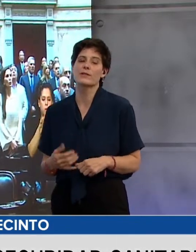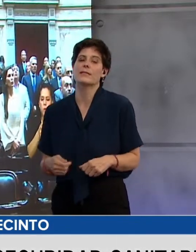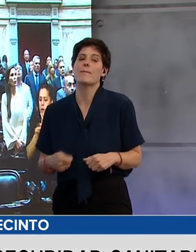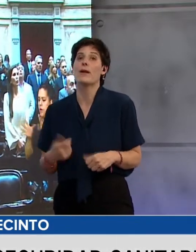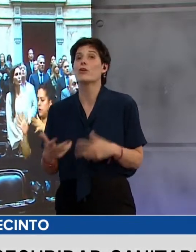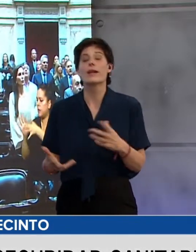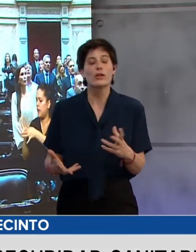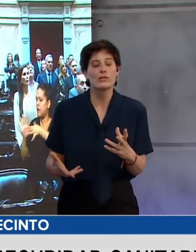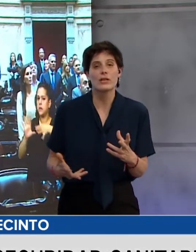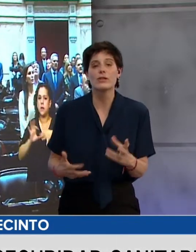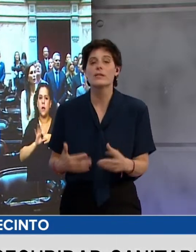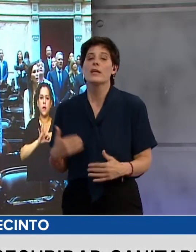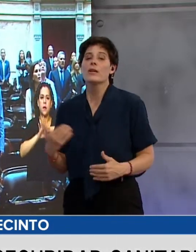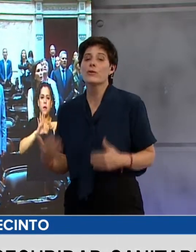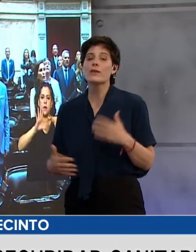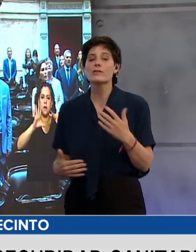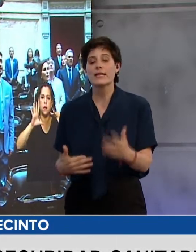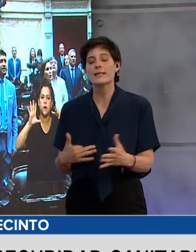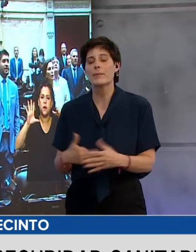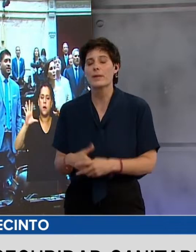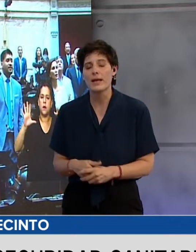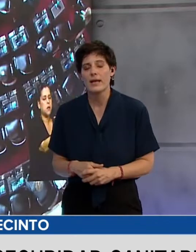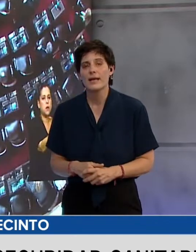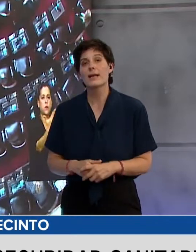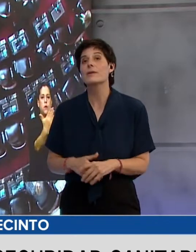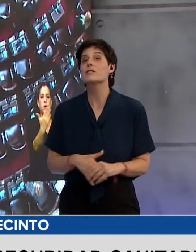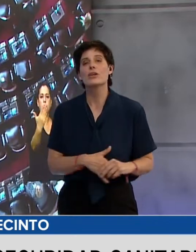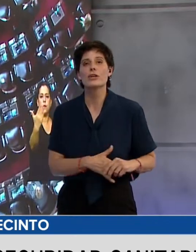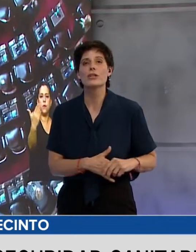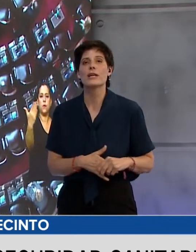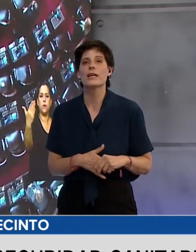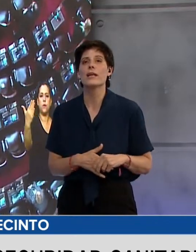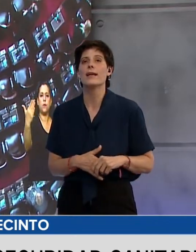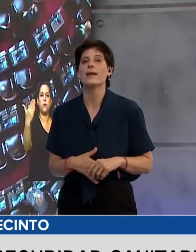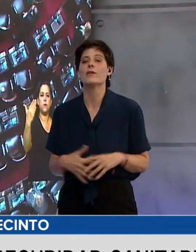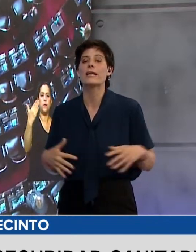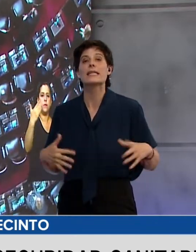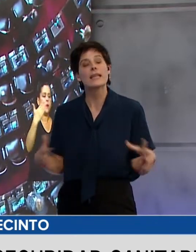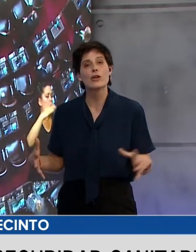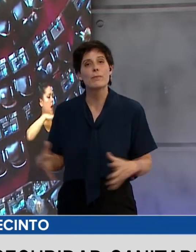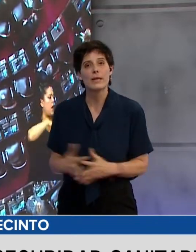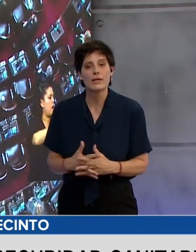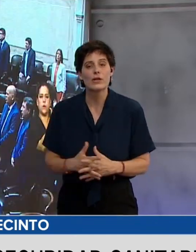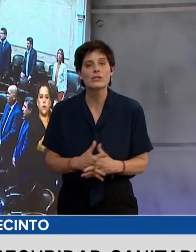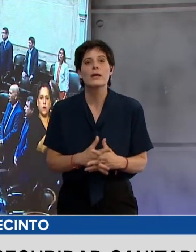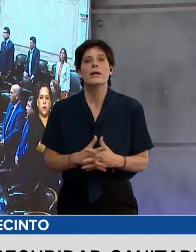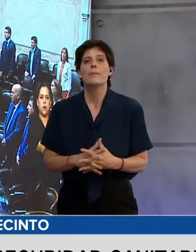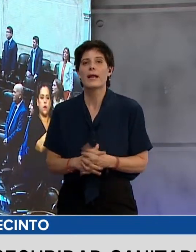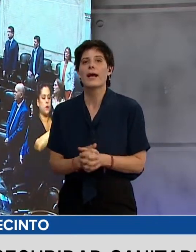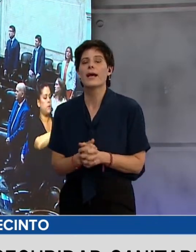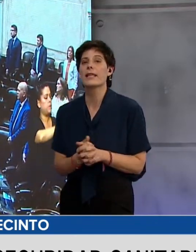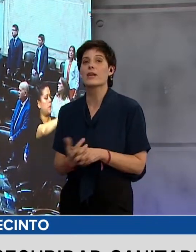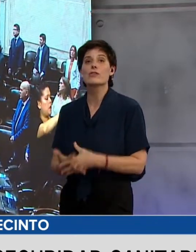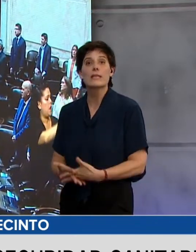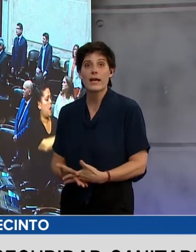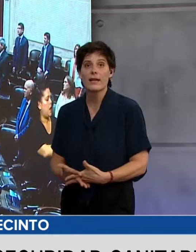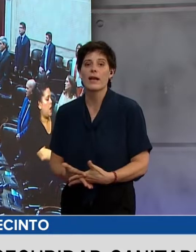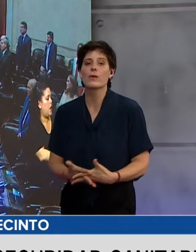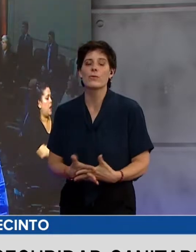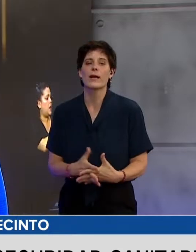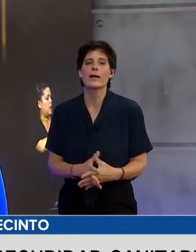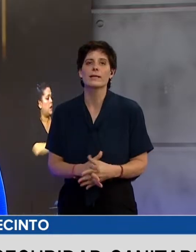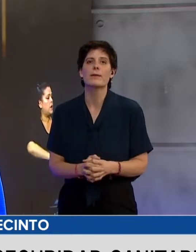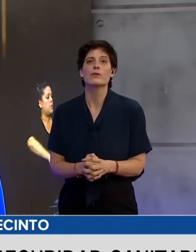haya entonces malos diagnósticos, y una constante también revisión de los criterios médicos para